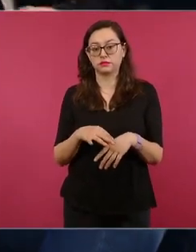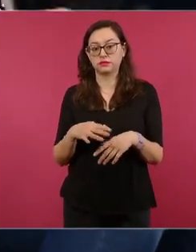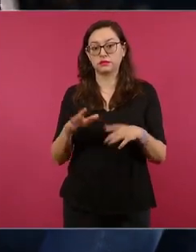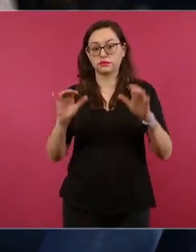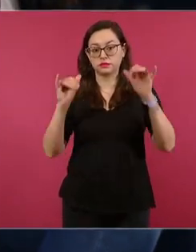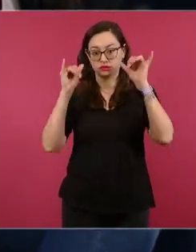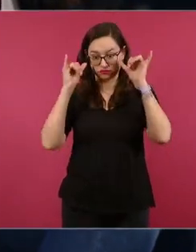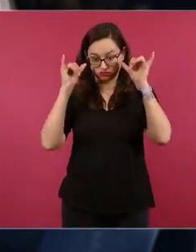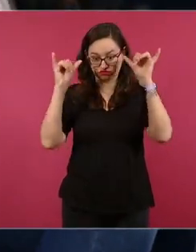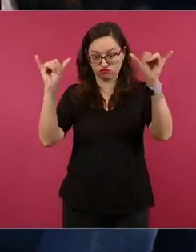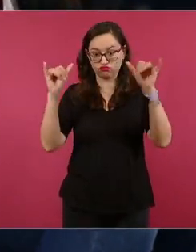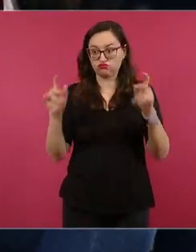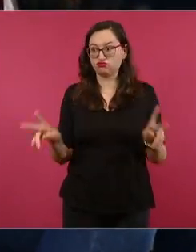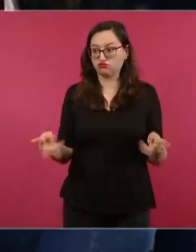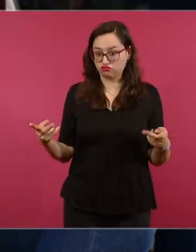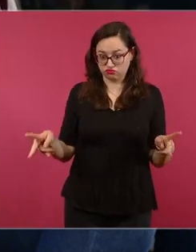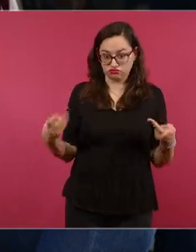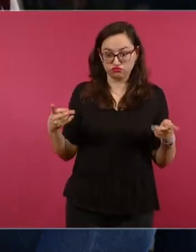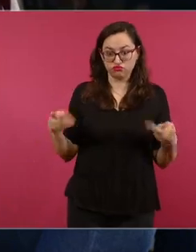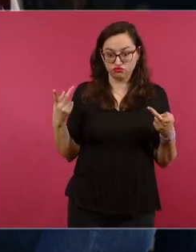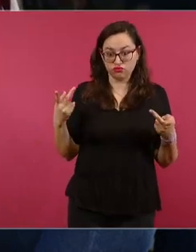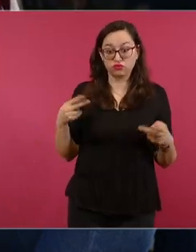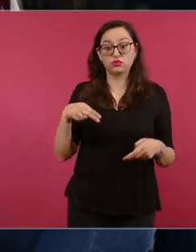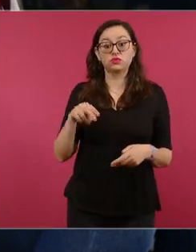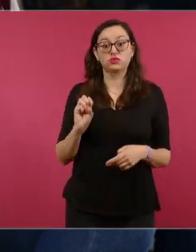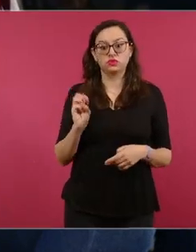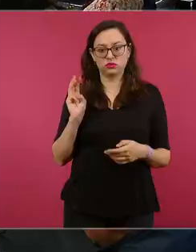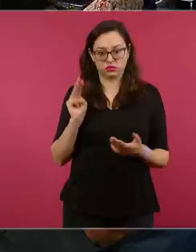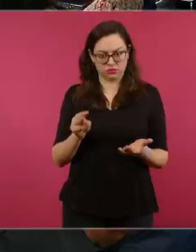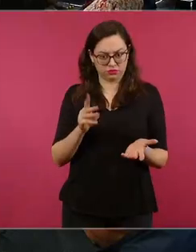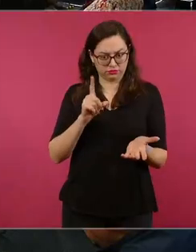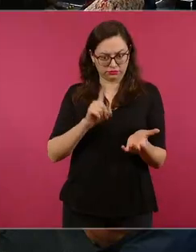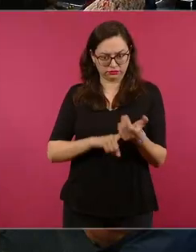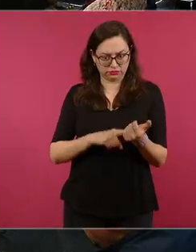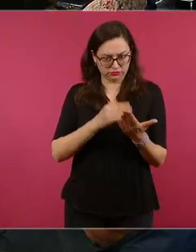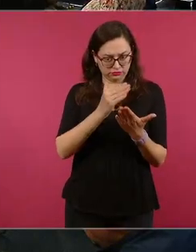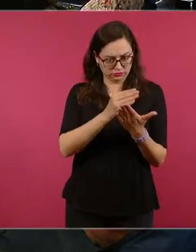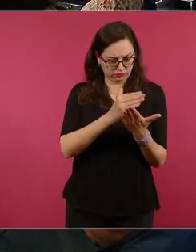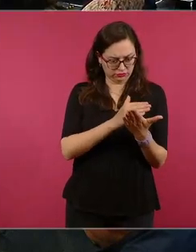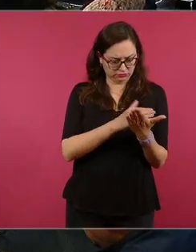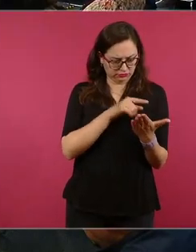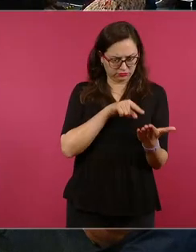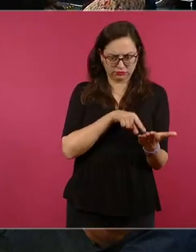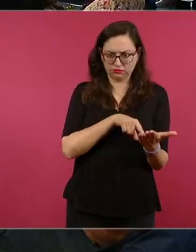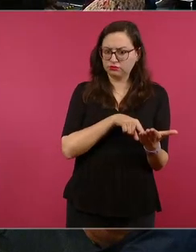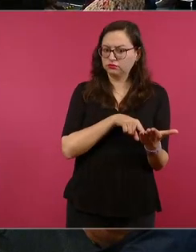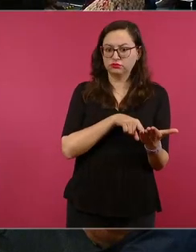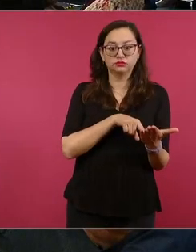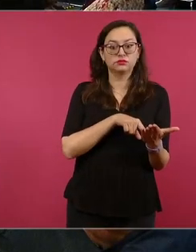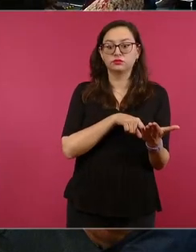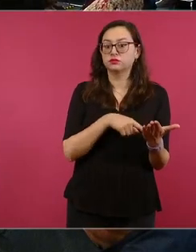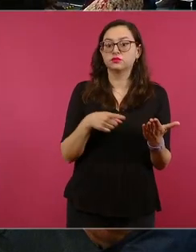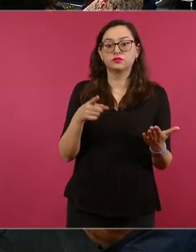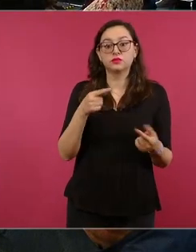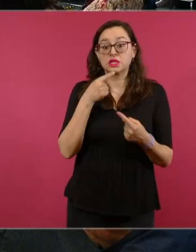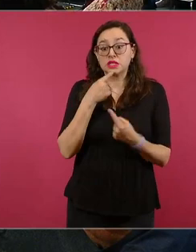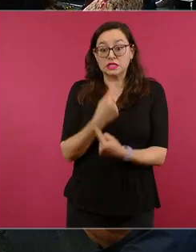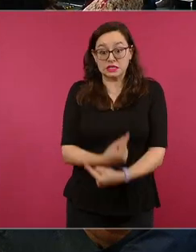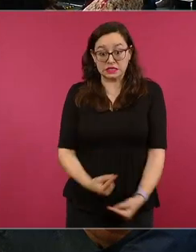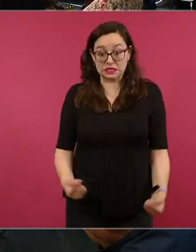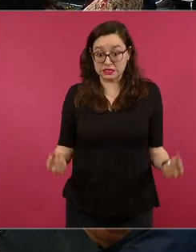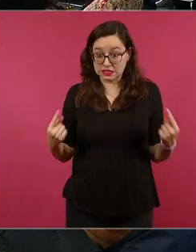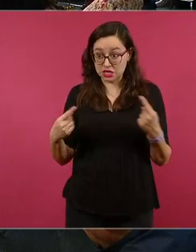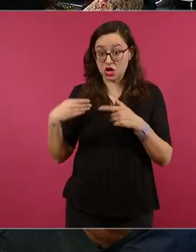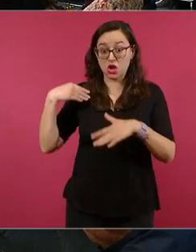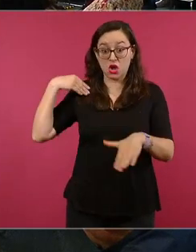toros. Además, dicha NOM establece, entre otras cosas, cito, que no se permitirá el acceso a los menores de edad a los